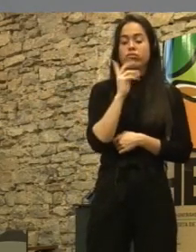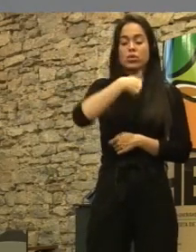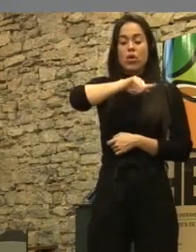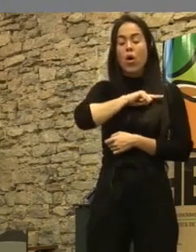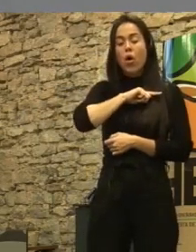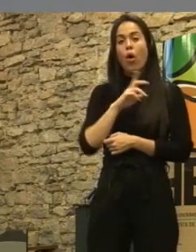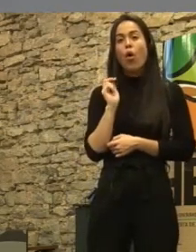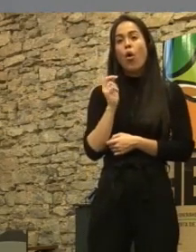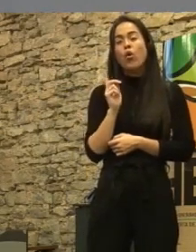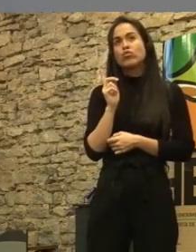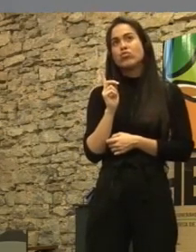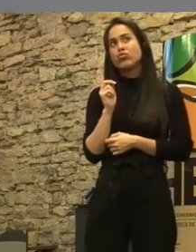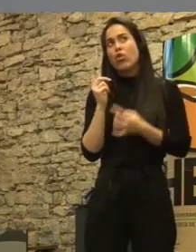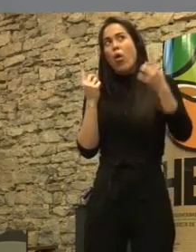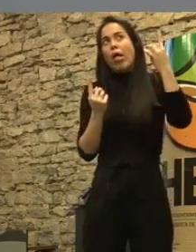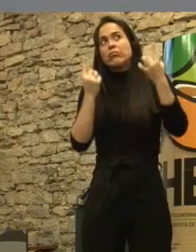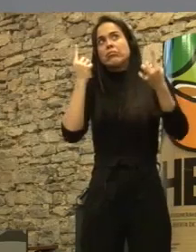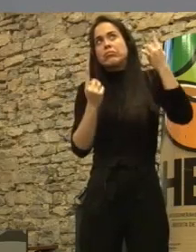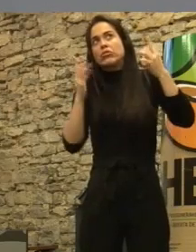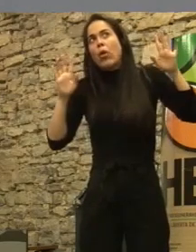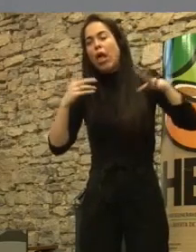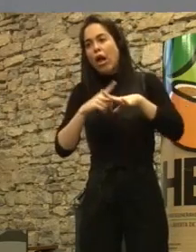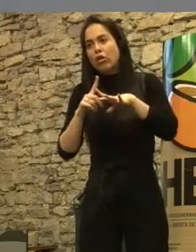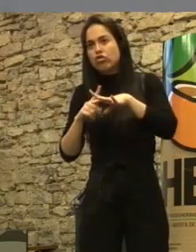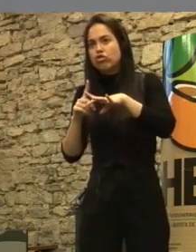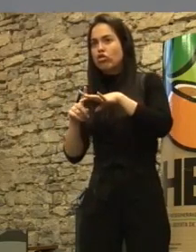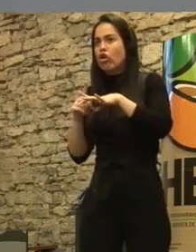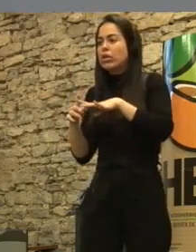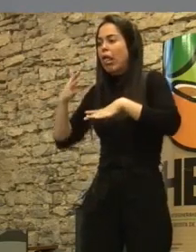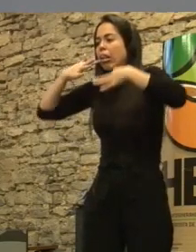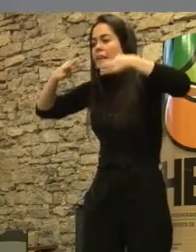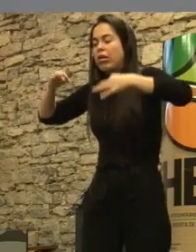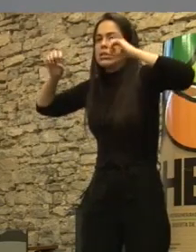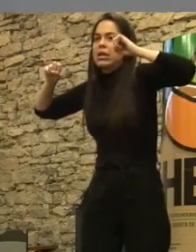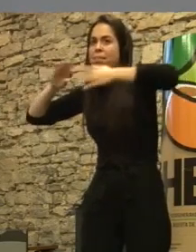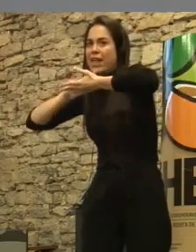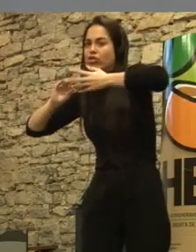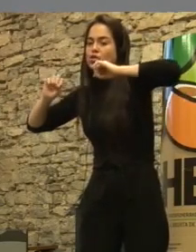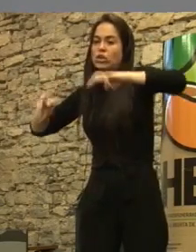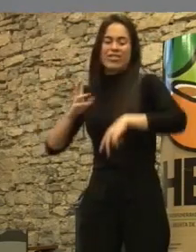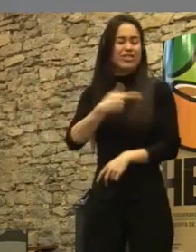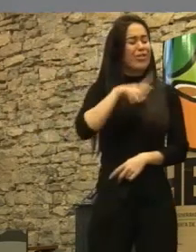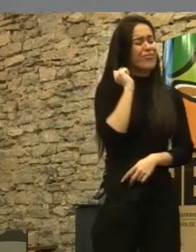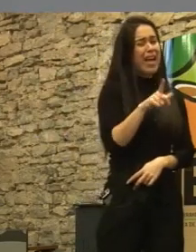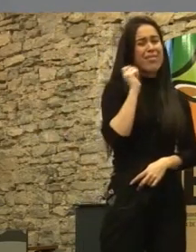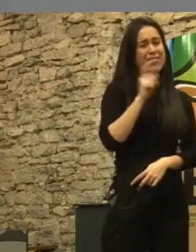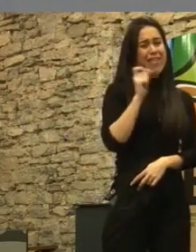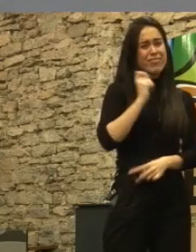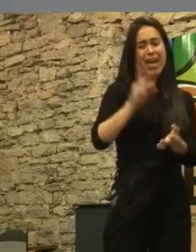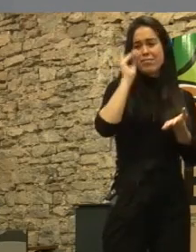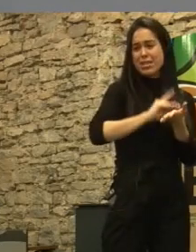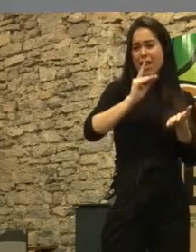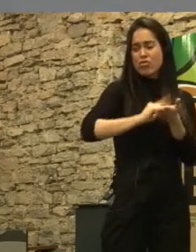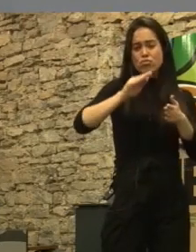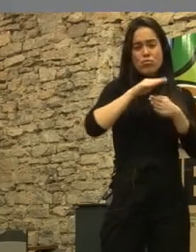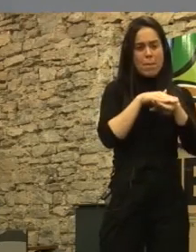solo en unas tasadas excepciones que os cuento ahora, publicamos nada que no esté basado en hechos y con datos. O sea, nosotros trabajamos con hechos y datos. En maldita.es no se